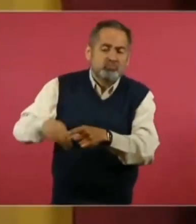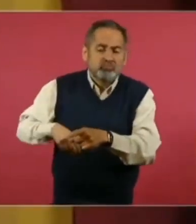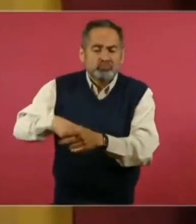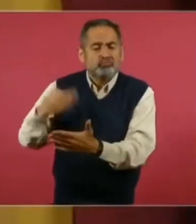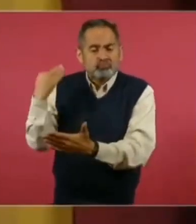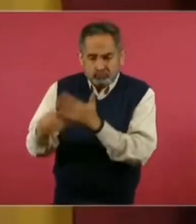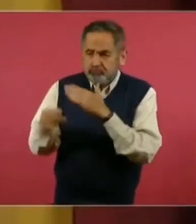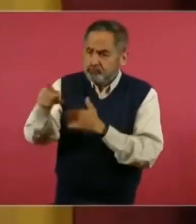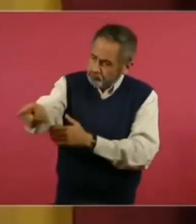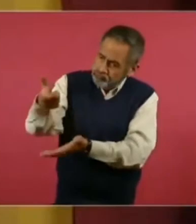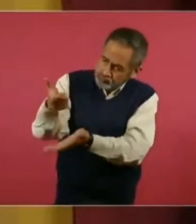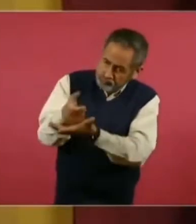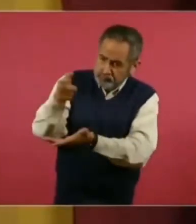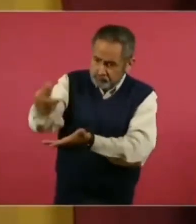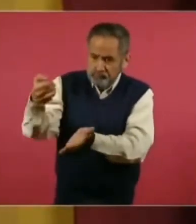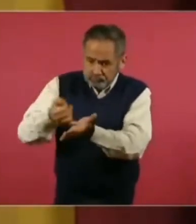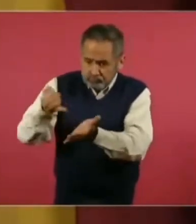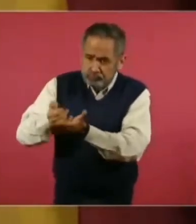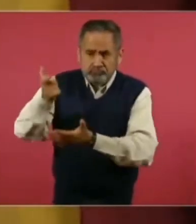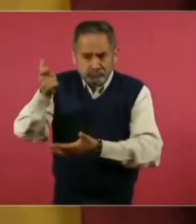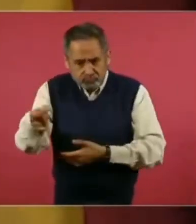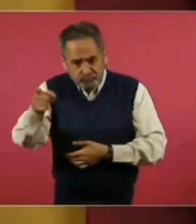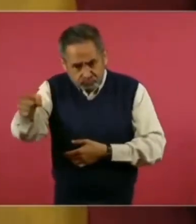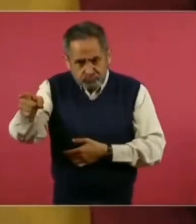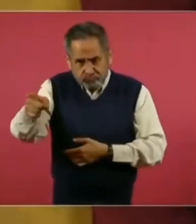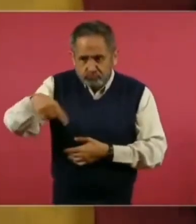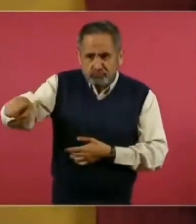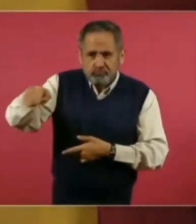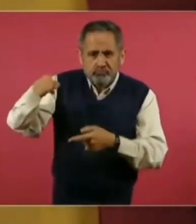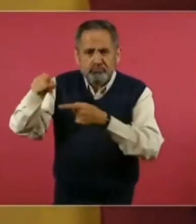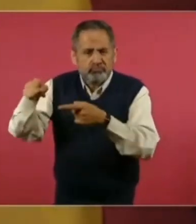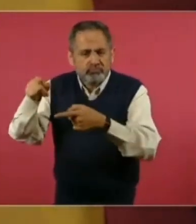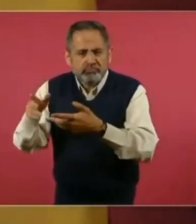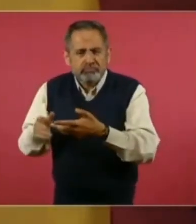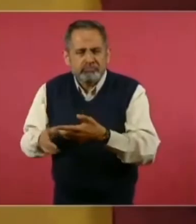finanzas públicas sanas, fuertes.